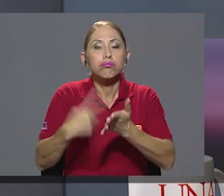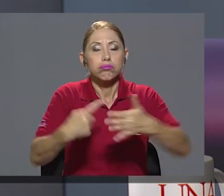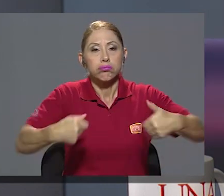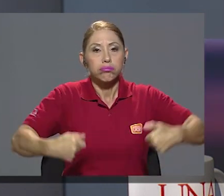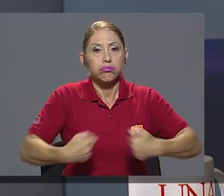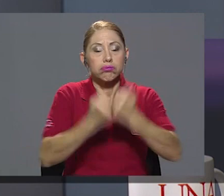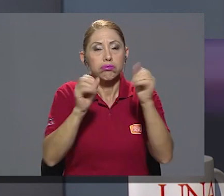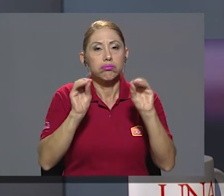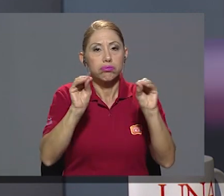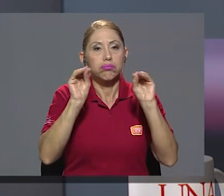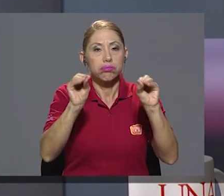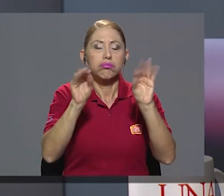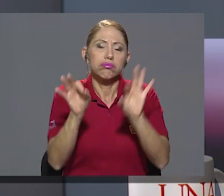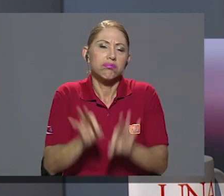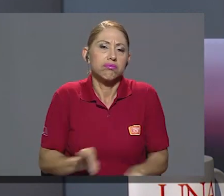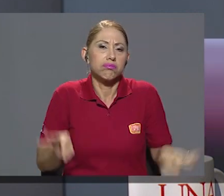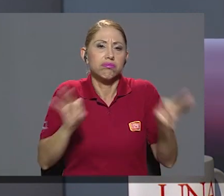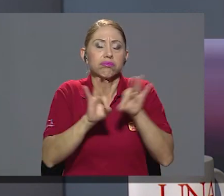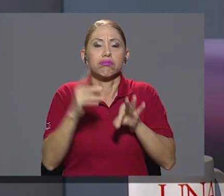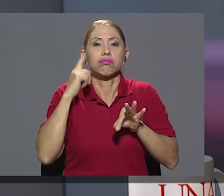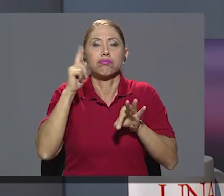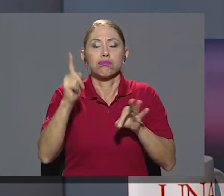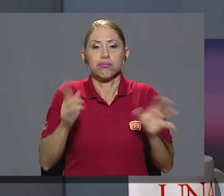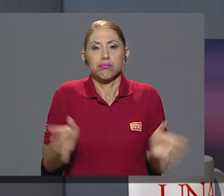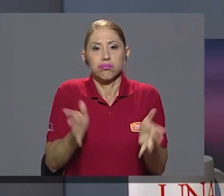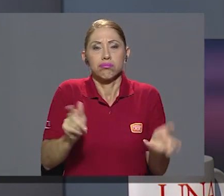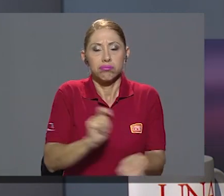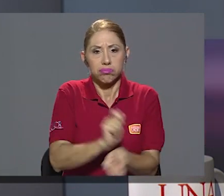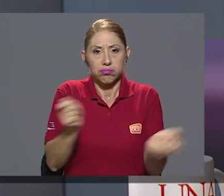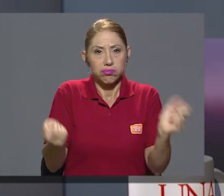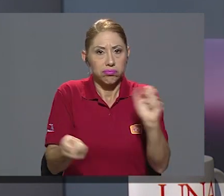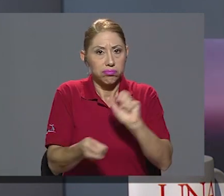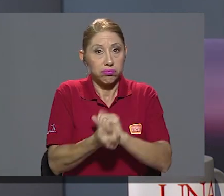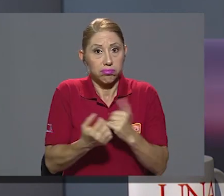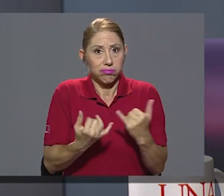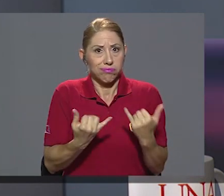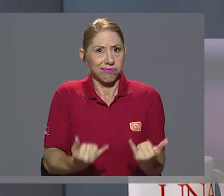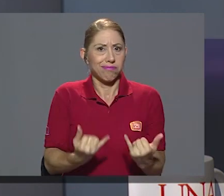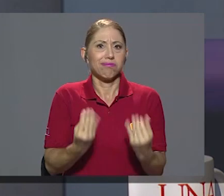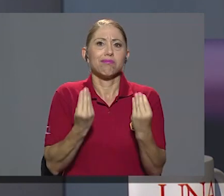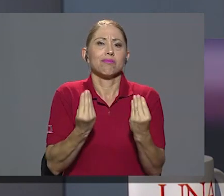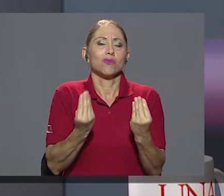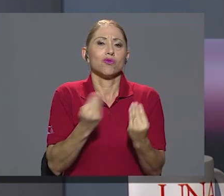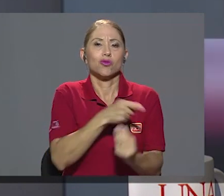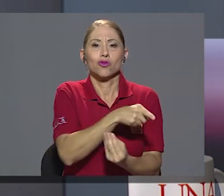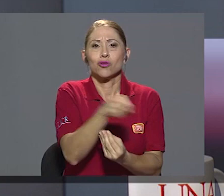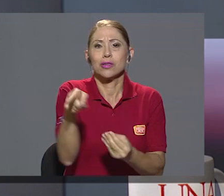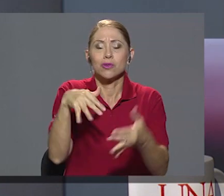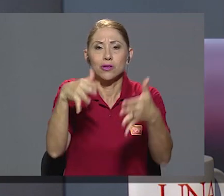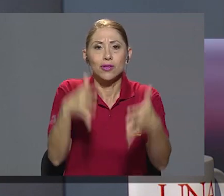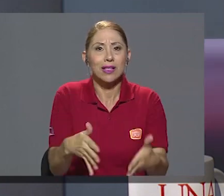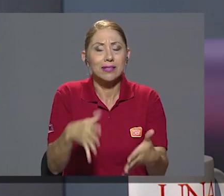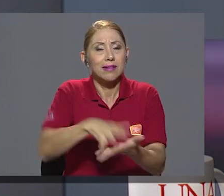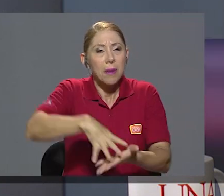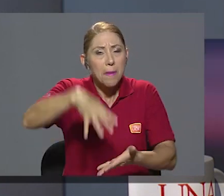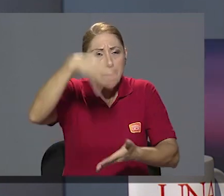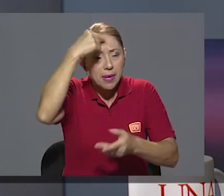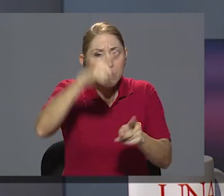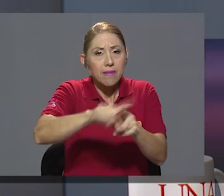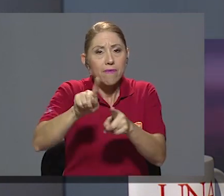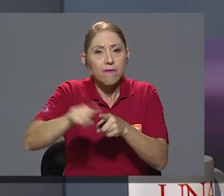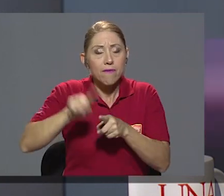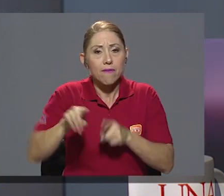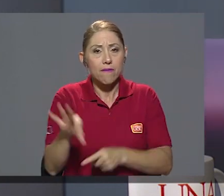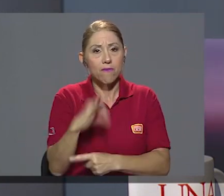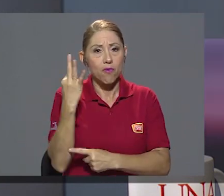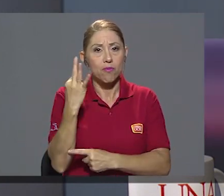son fundamentales para promover esos cambios que se requieren hoy cuando tenemos una infinidad de estudiantes que aprenden de formas muy diferentes.